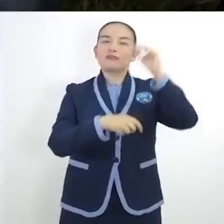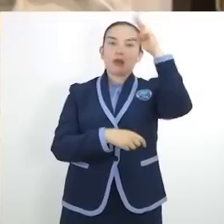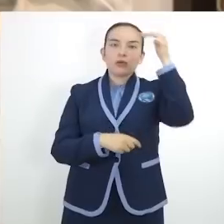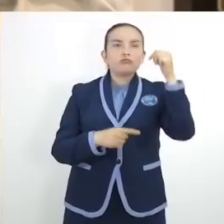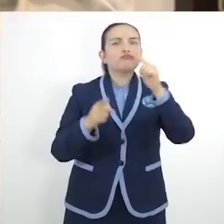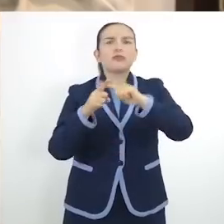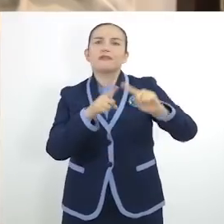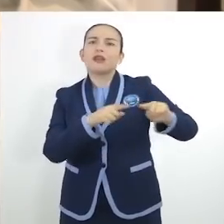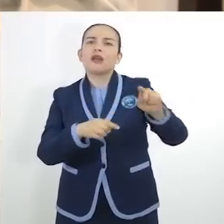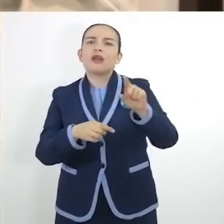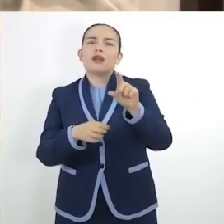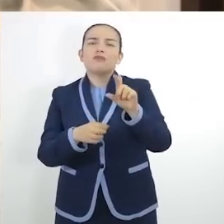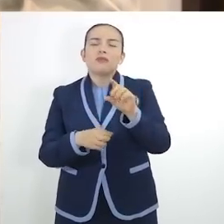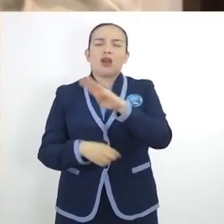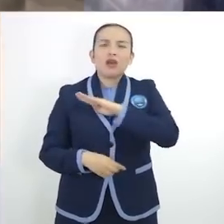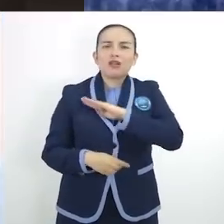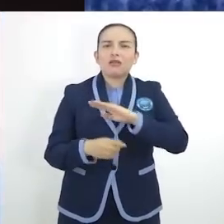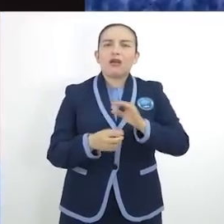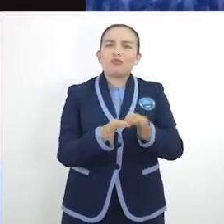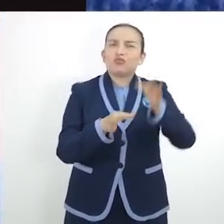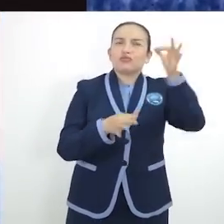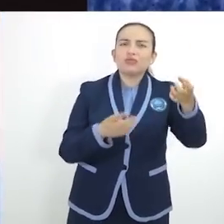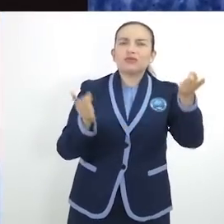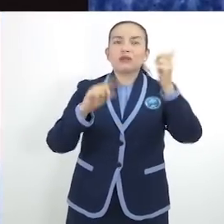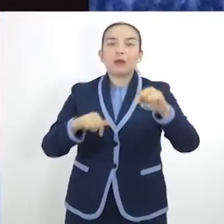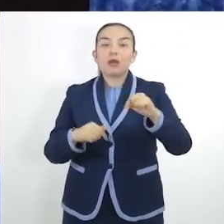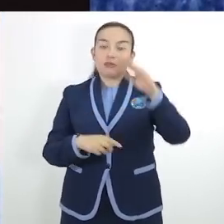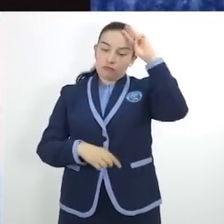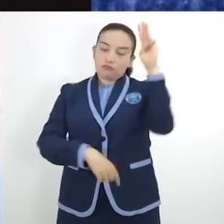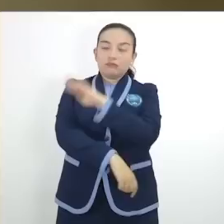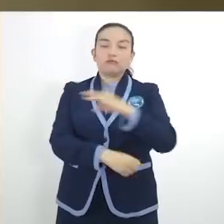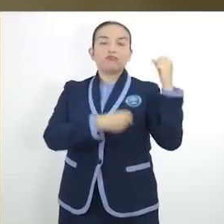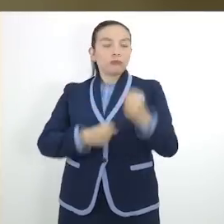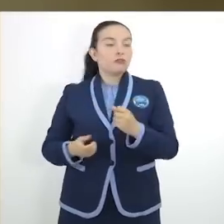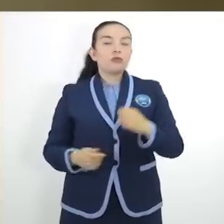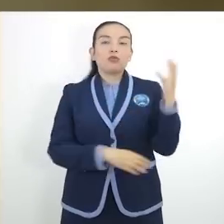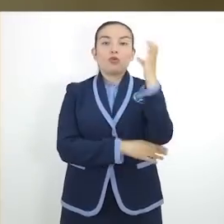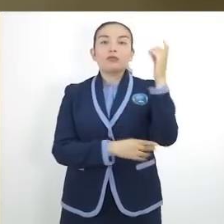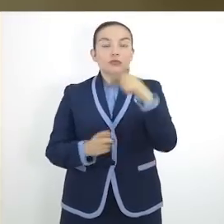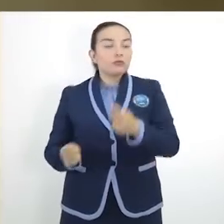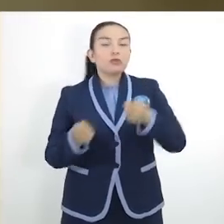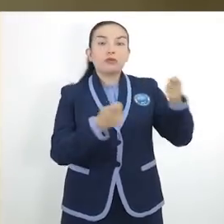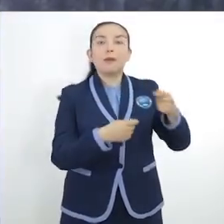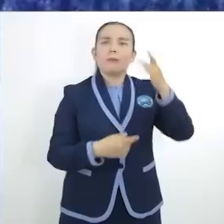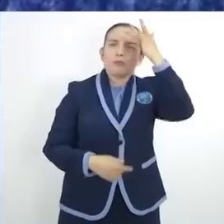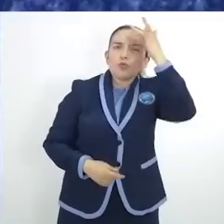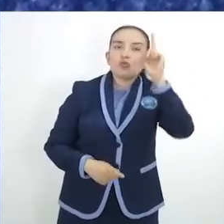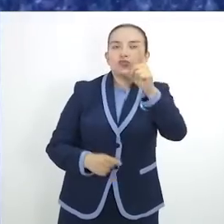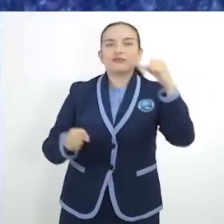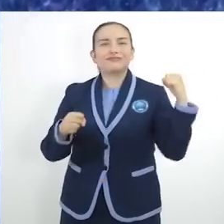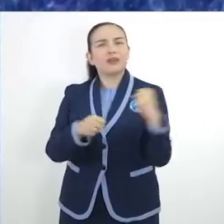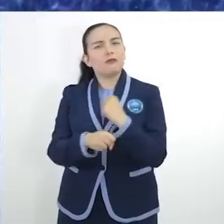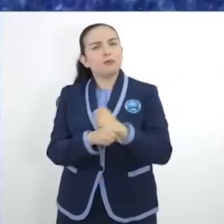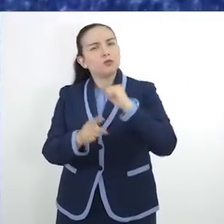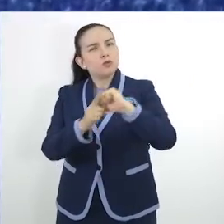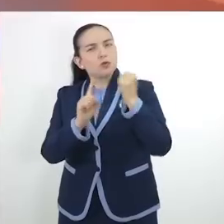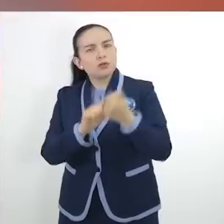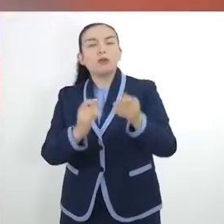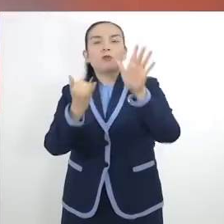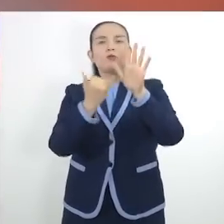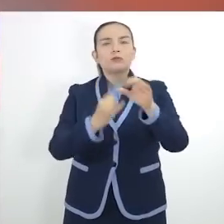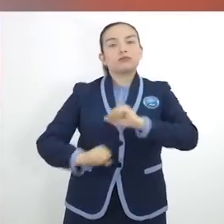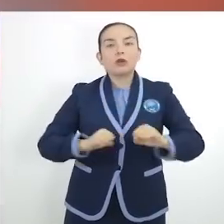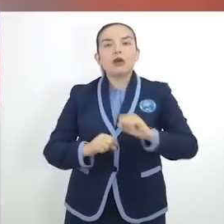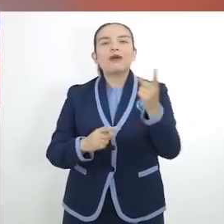de alcaldías municipales y de las Fuerzas Militares de Colombia por la labor social que realiza la Fundación Internacional María Luisa de Moreno